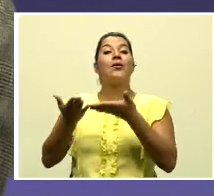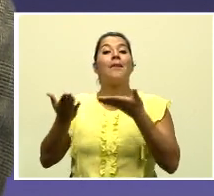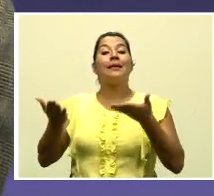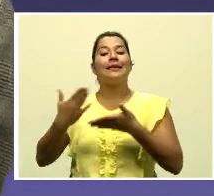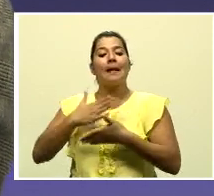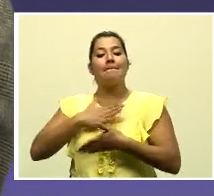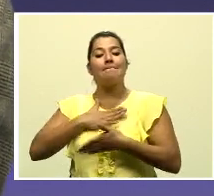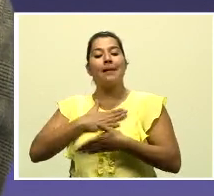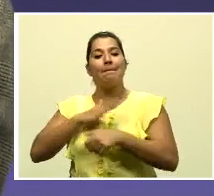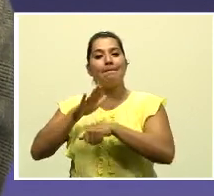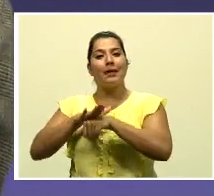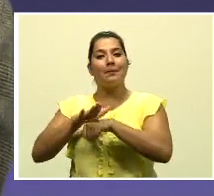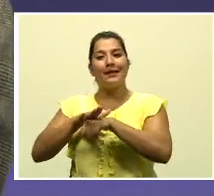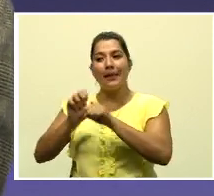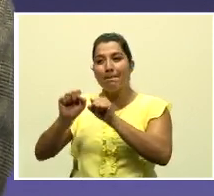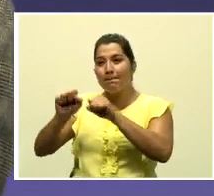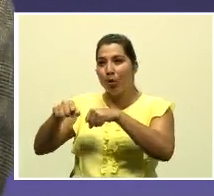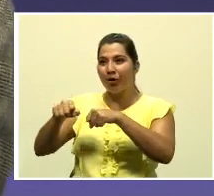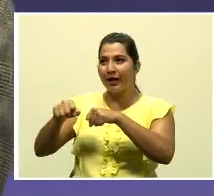permite fijar el momento.